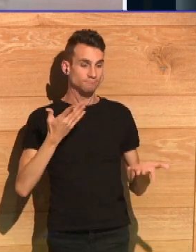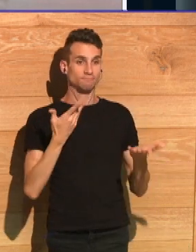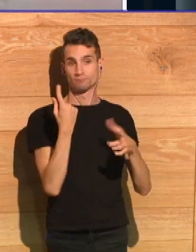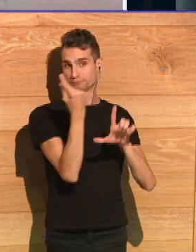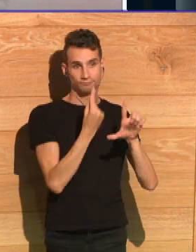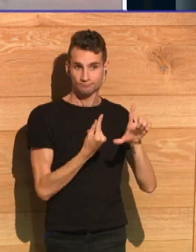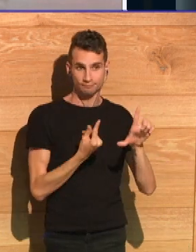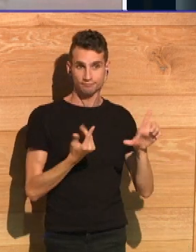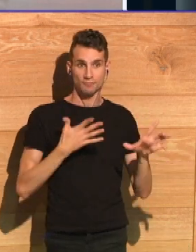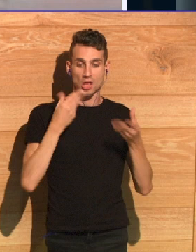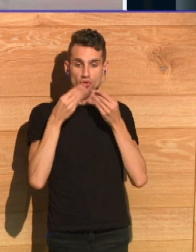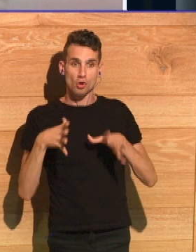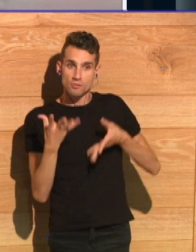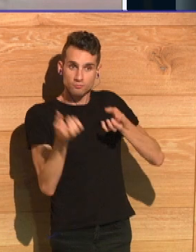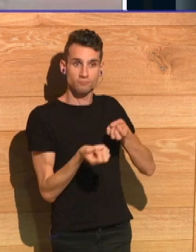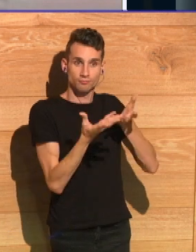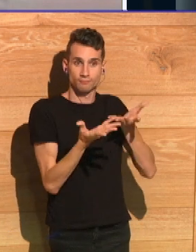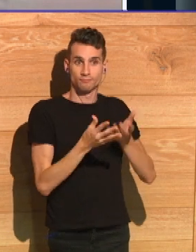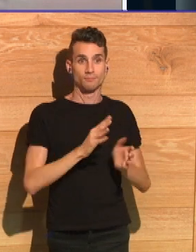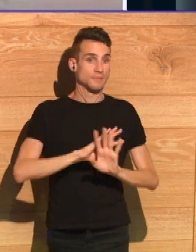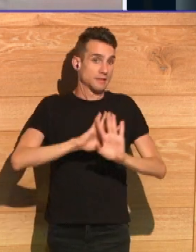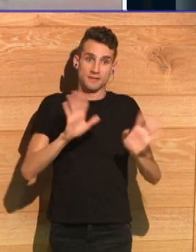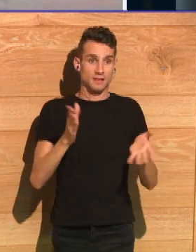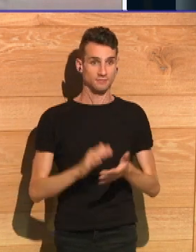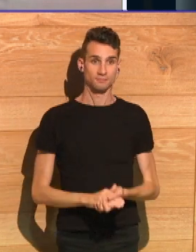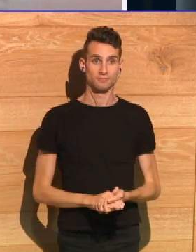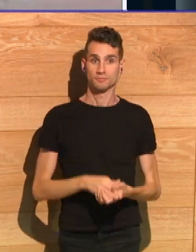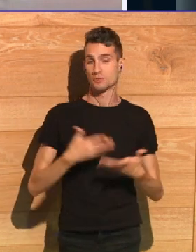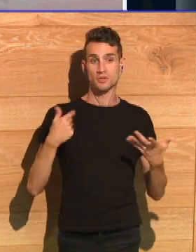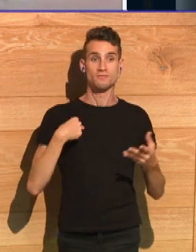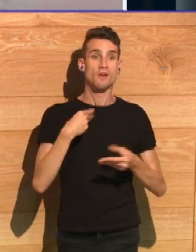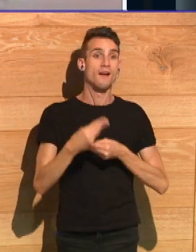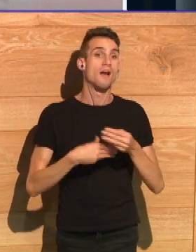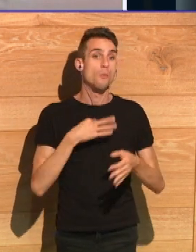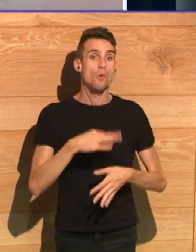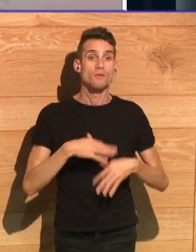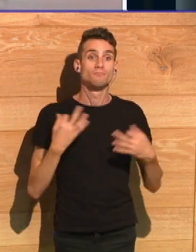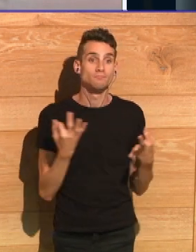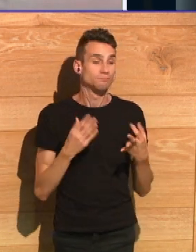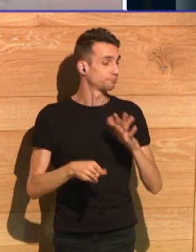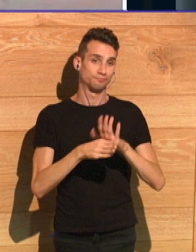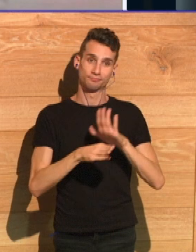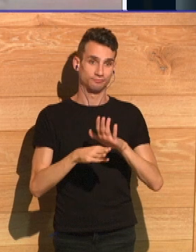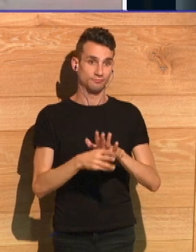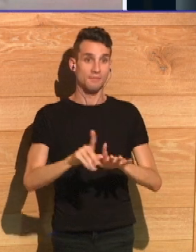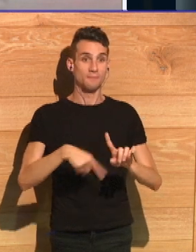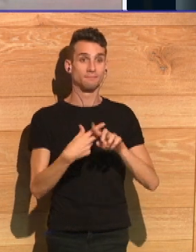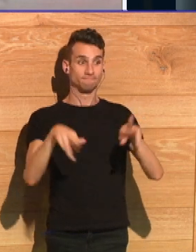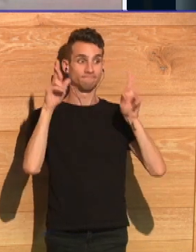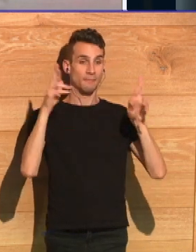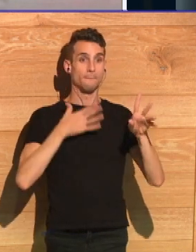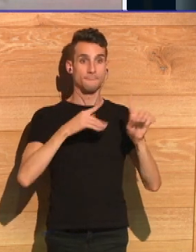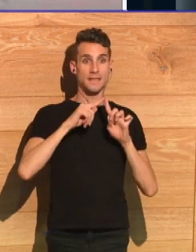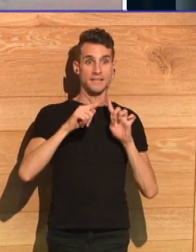Hago ilustraciones, cuento historias, así que bueno, lo único que puedo hacer es seguir haciendo eso y esperar que parte de mi mensaje